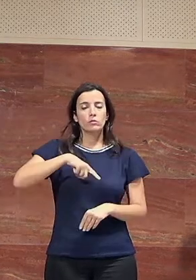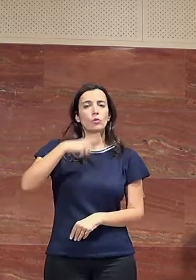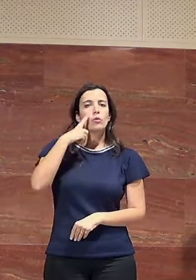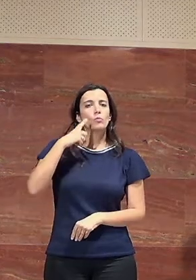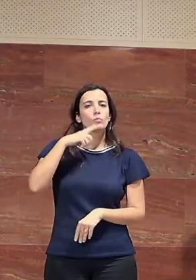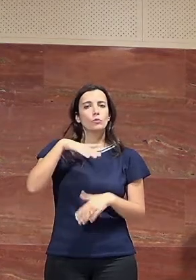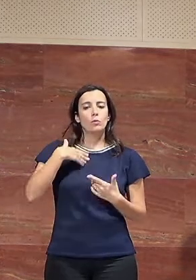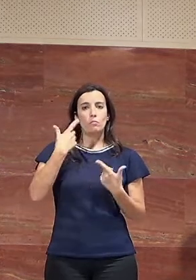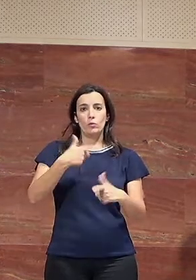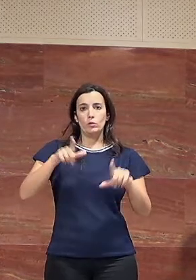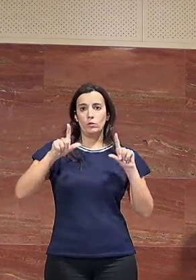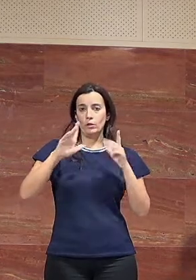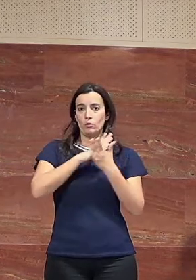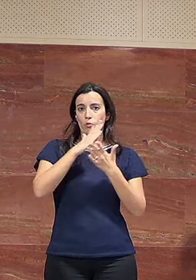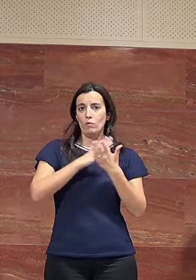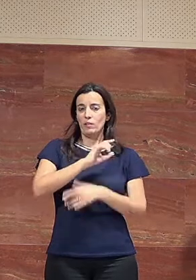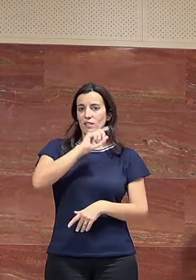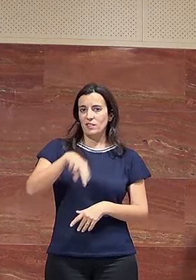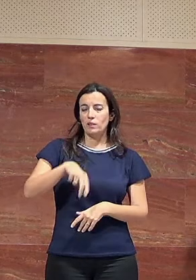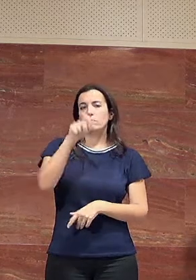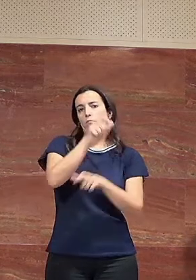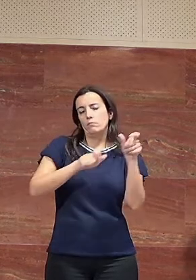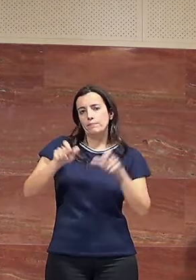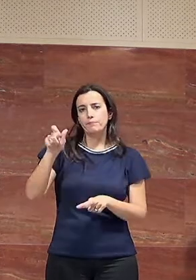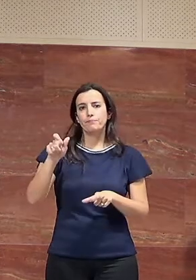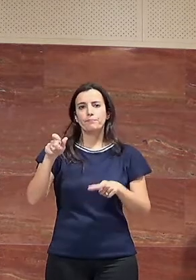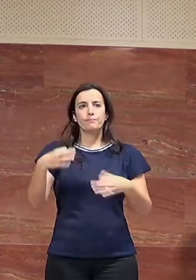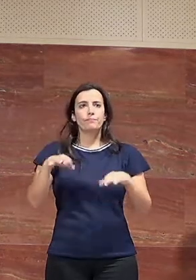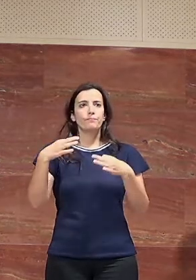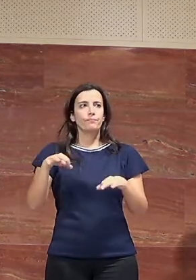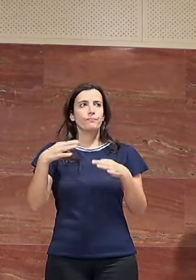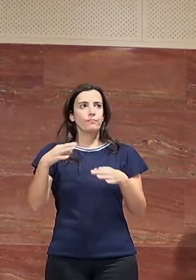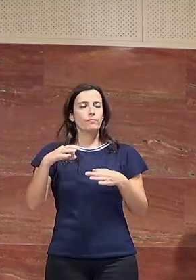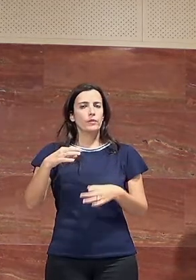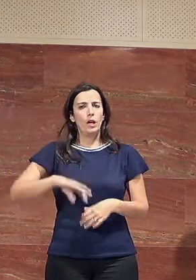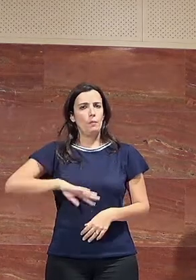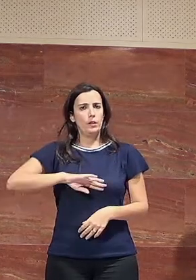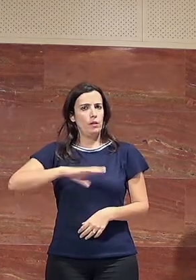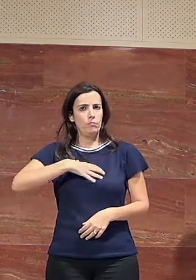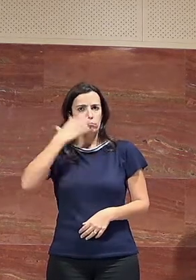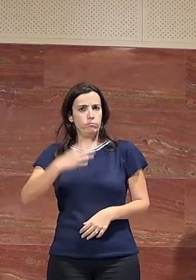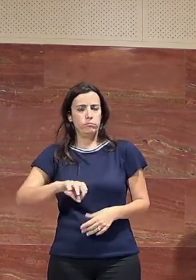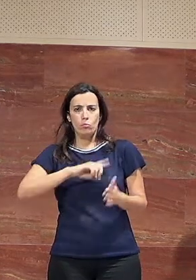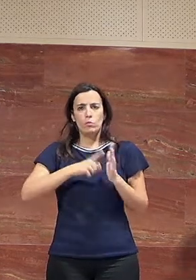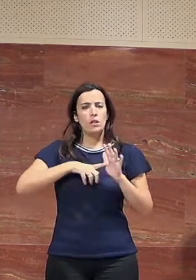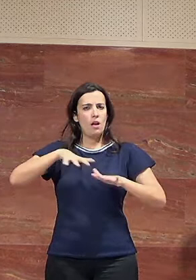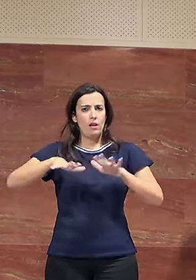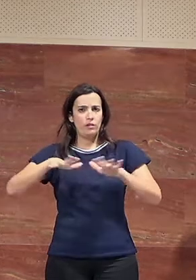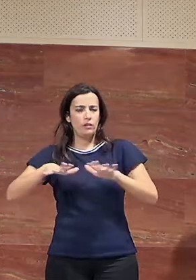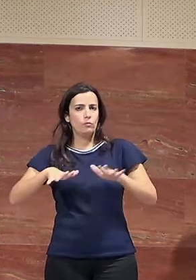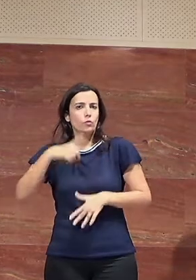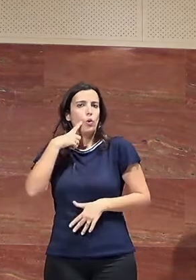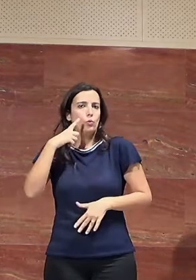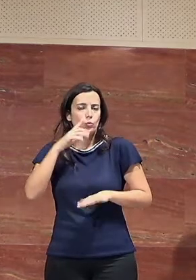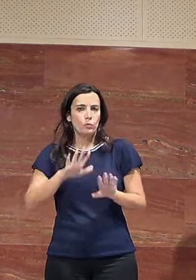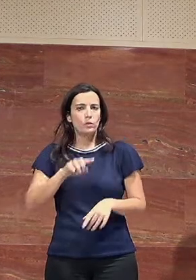los protagonistas de las novelas sean personas que se encuentran en plenitud de capacidades y que suelen ser muy activos. ¿Por qué